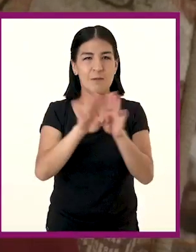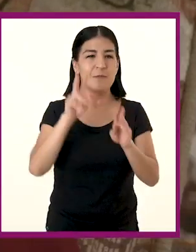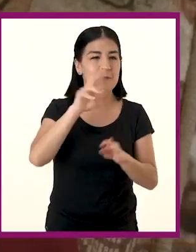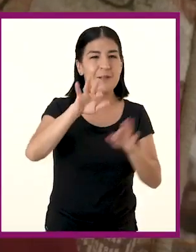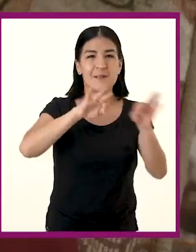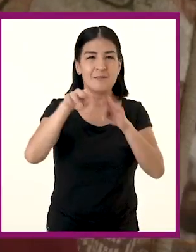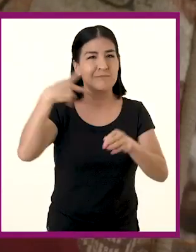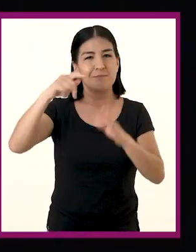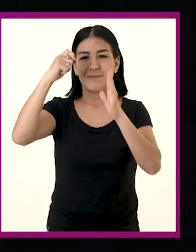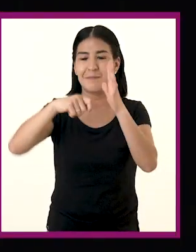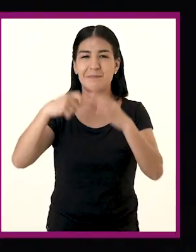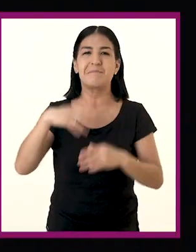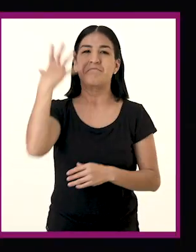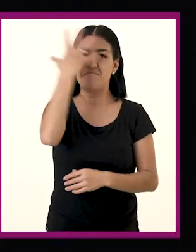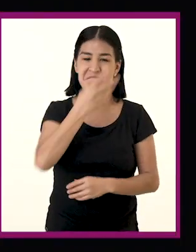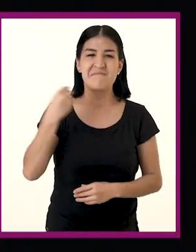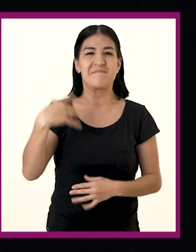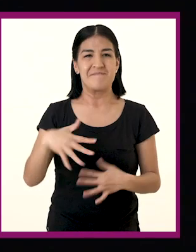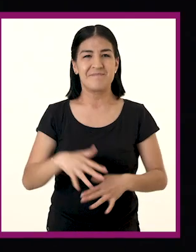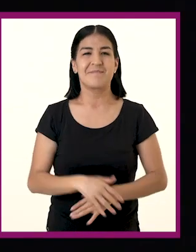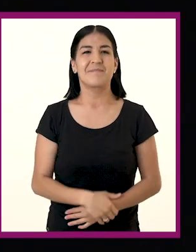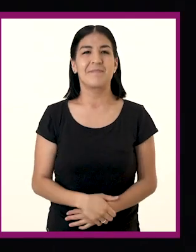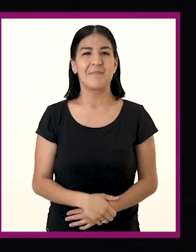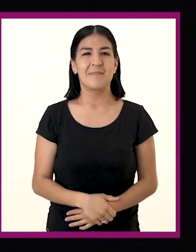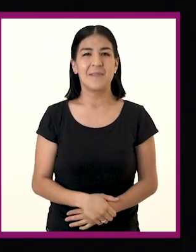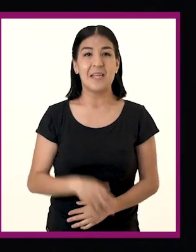influencia mística en el trabajo cinematográfico.